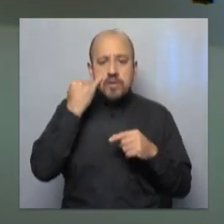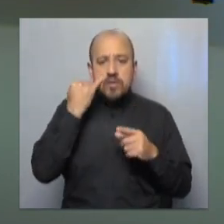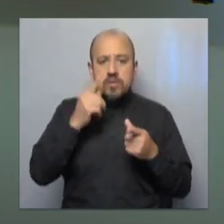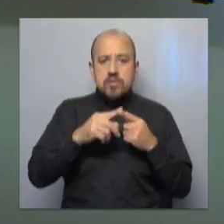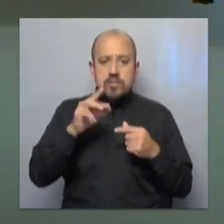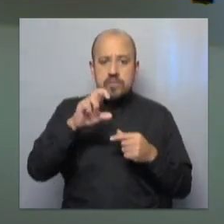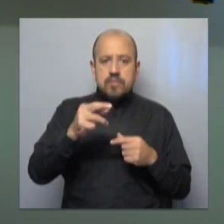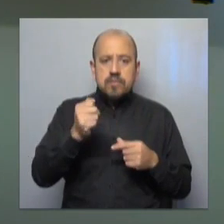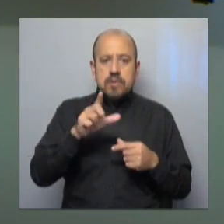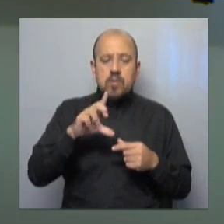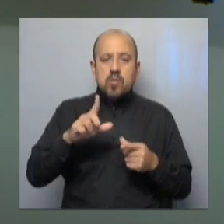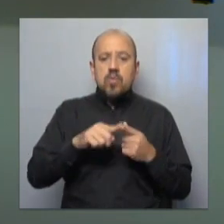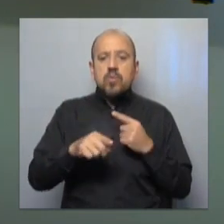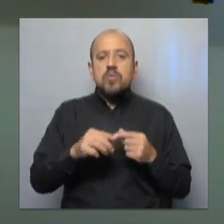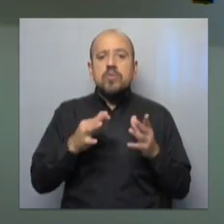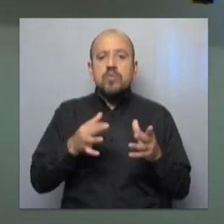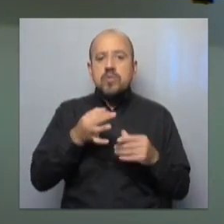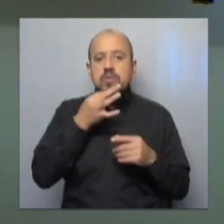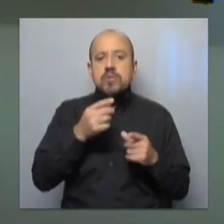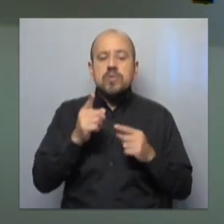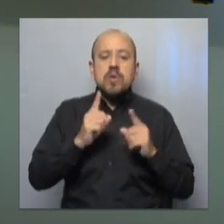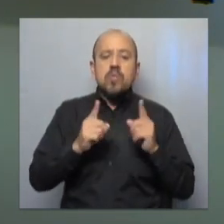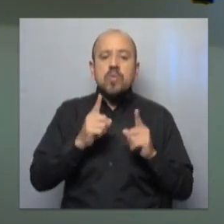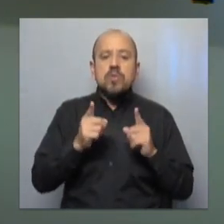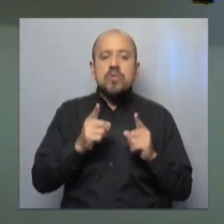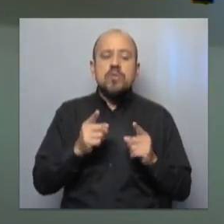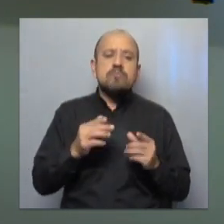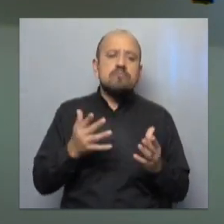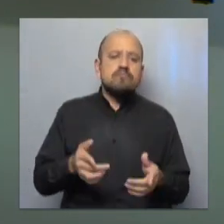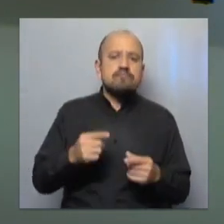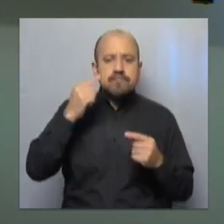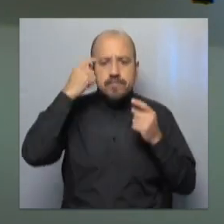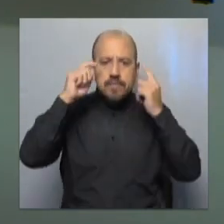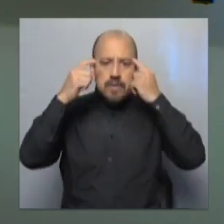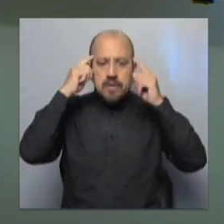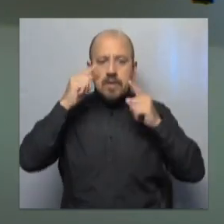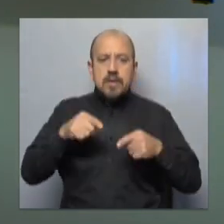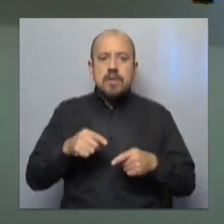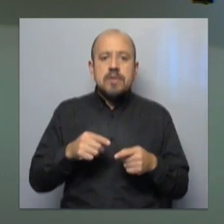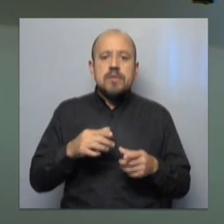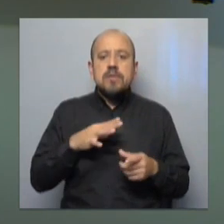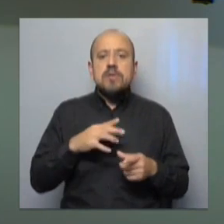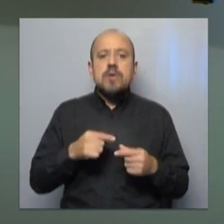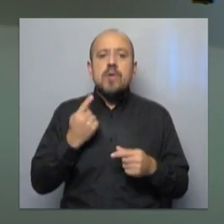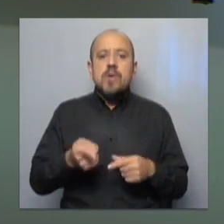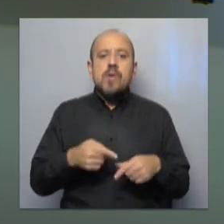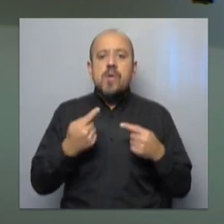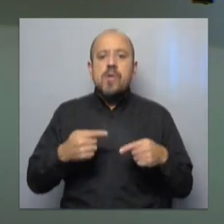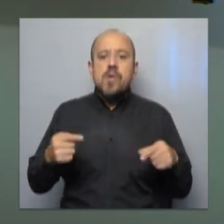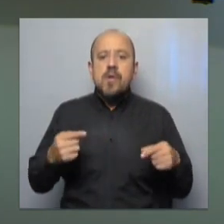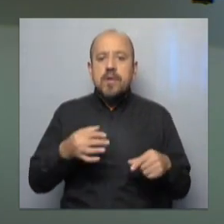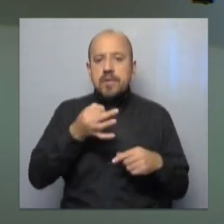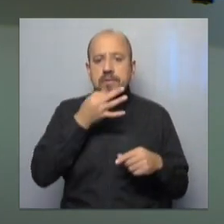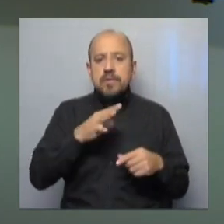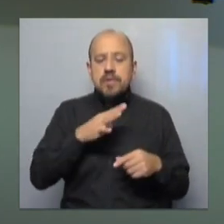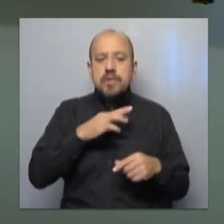días atrás recordemos al ser cuestionado por algunas decisiones tomadas en diversas causas entre otras cosas el magistrado dijo que